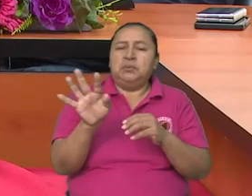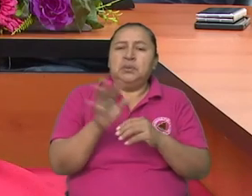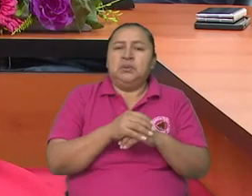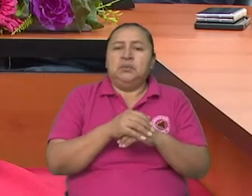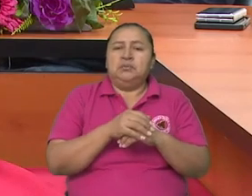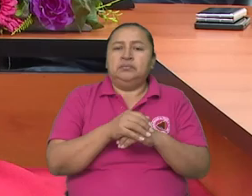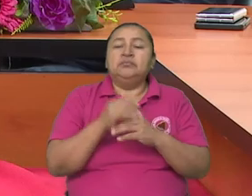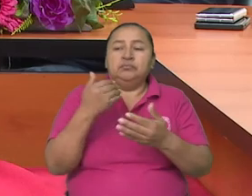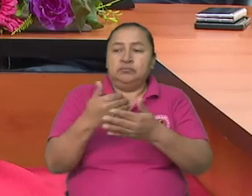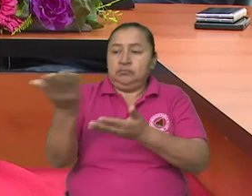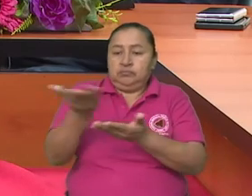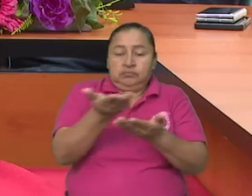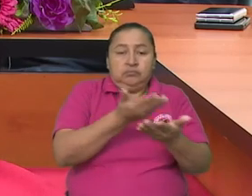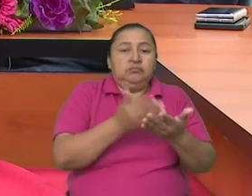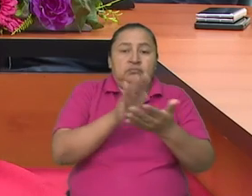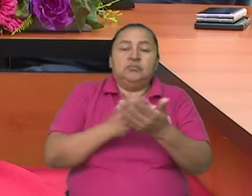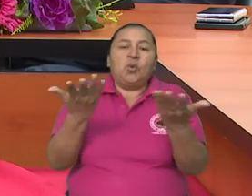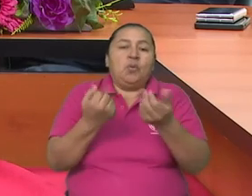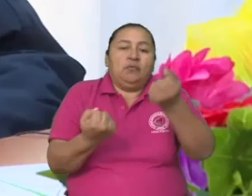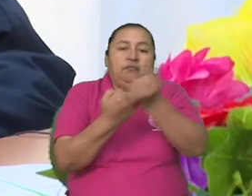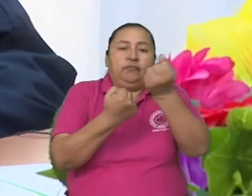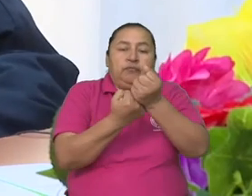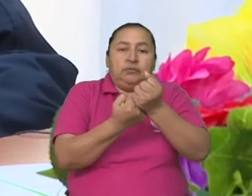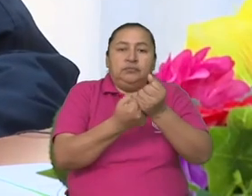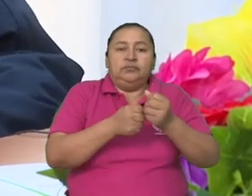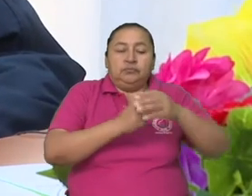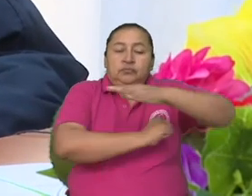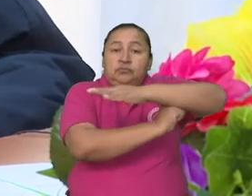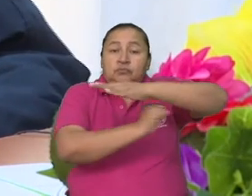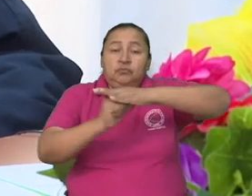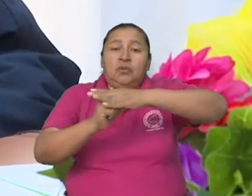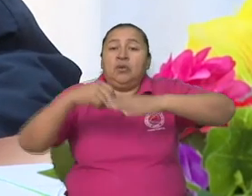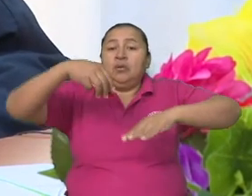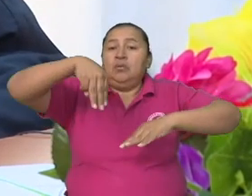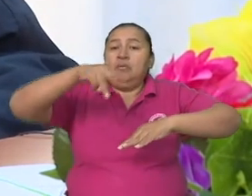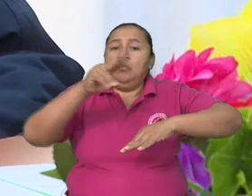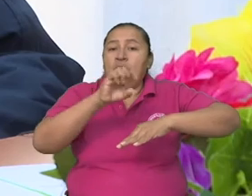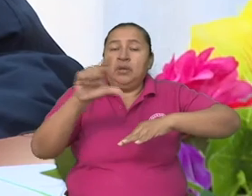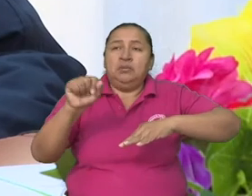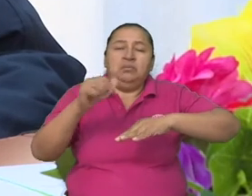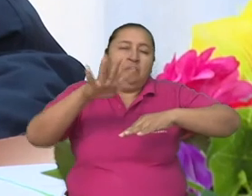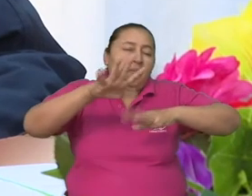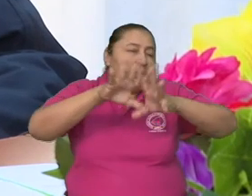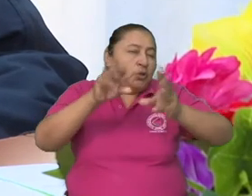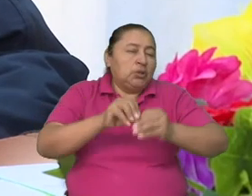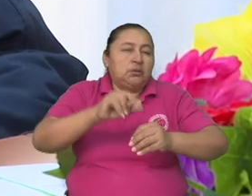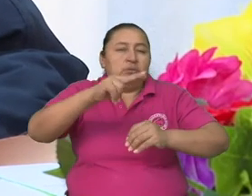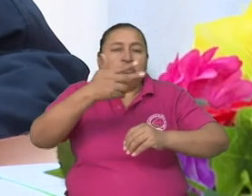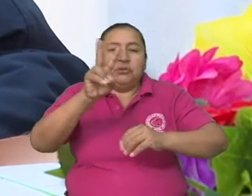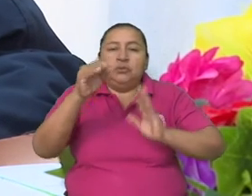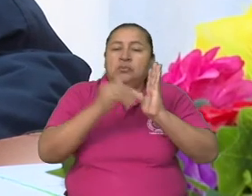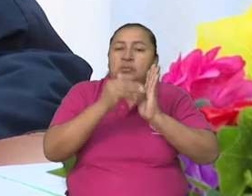las últimas licitaciones sobre reforzamiento de los muelles, que eso anda por el orden de los 82 millones de dólares.